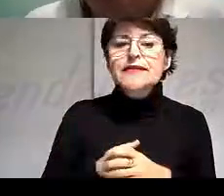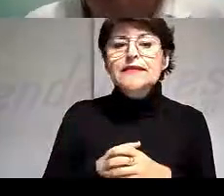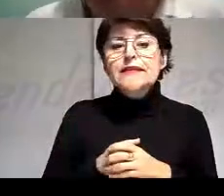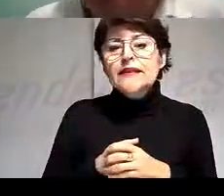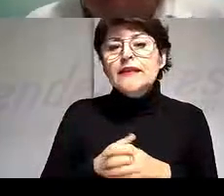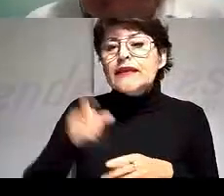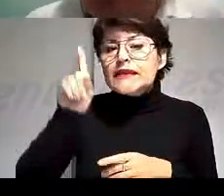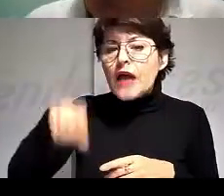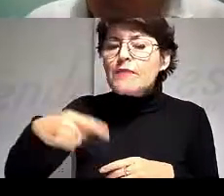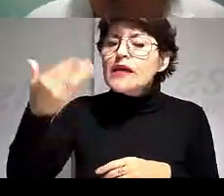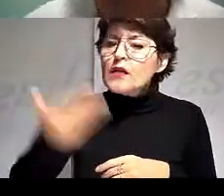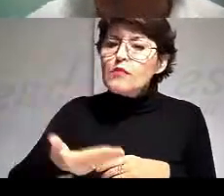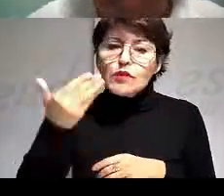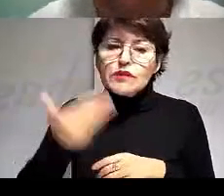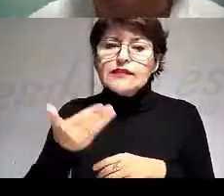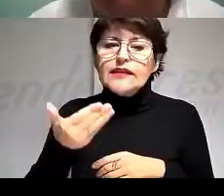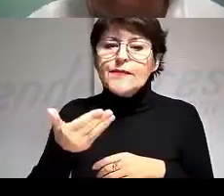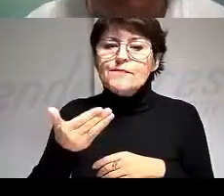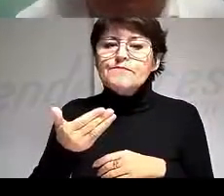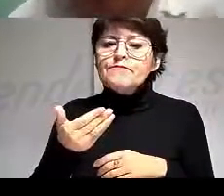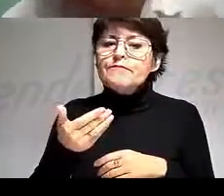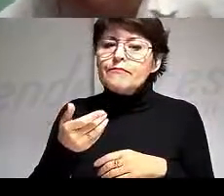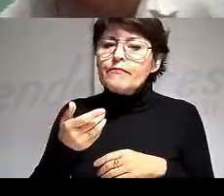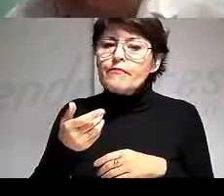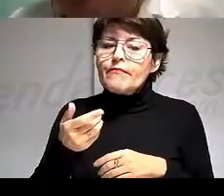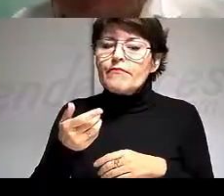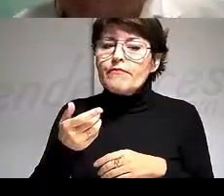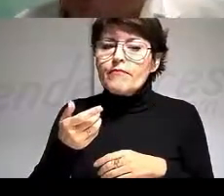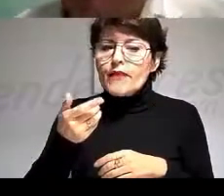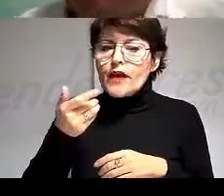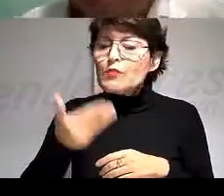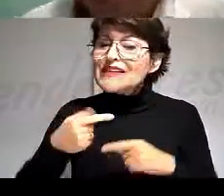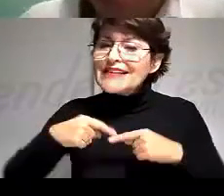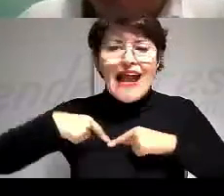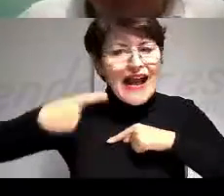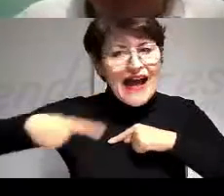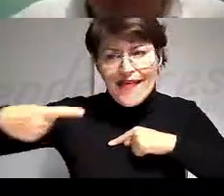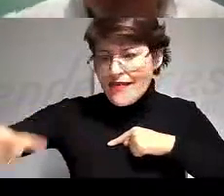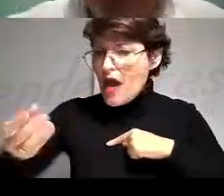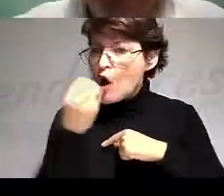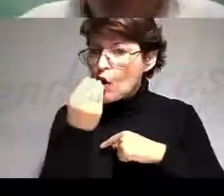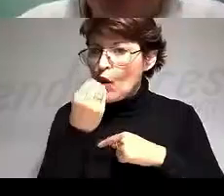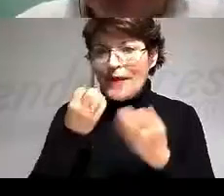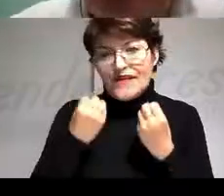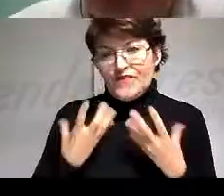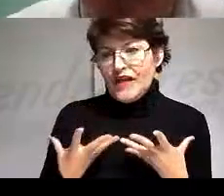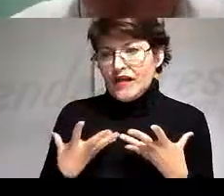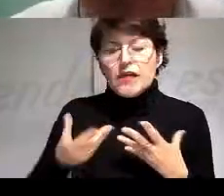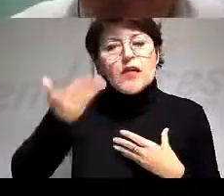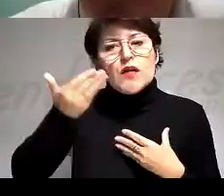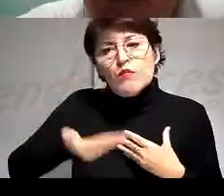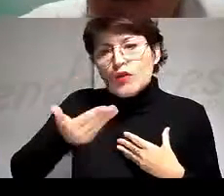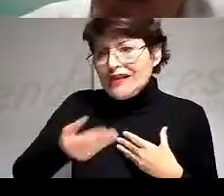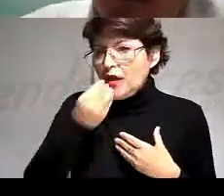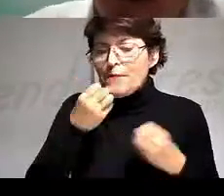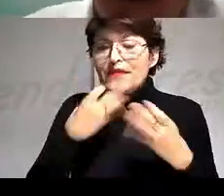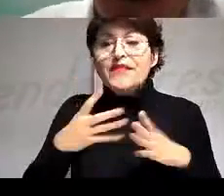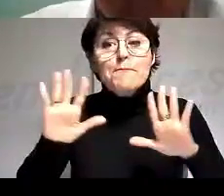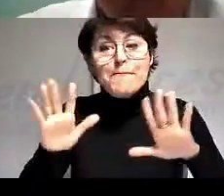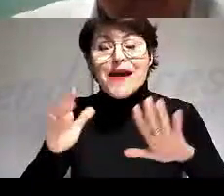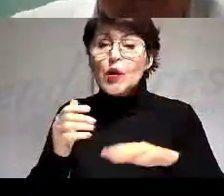conveniente llevarla como mínimo un tiempo antes. Resulta conveniente llevarla cada día, o sea, siempre en nuestra vida. Pero antes de empezar a hacer